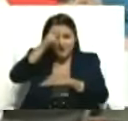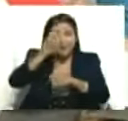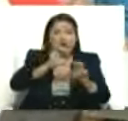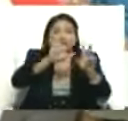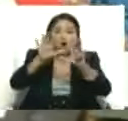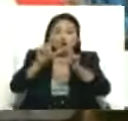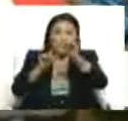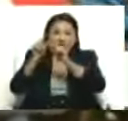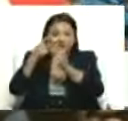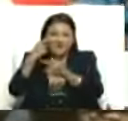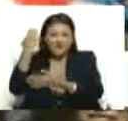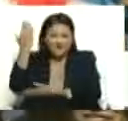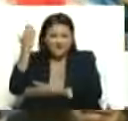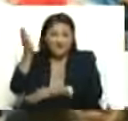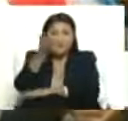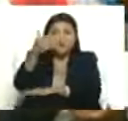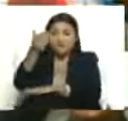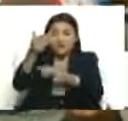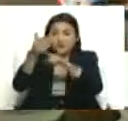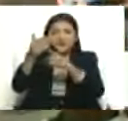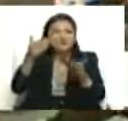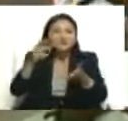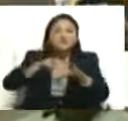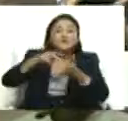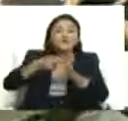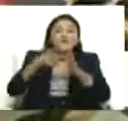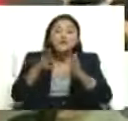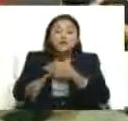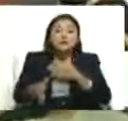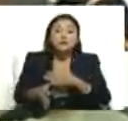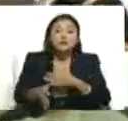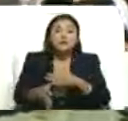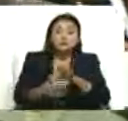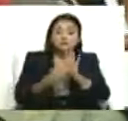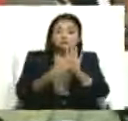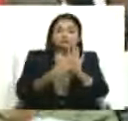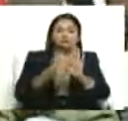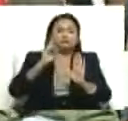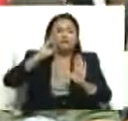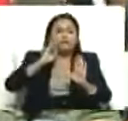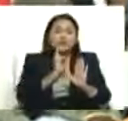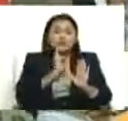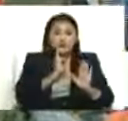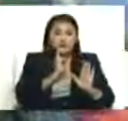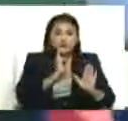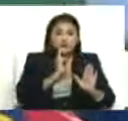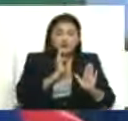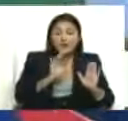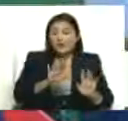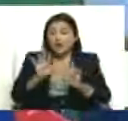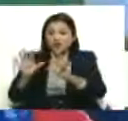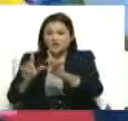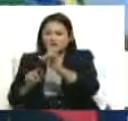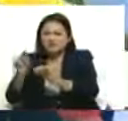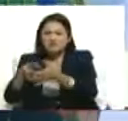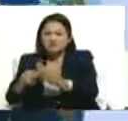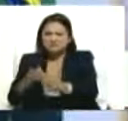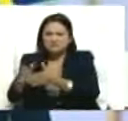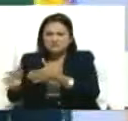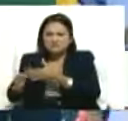que están ahí representan a Bolívar, a nuestro Bolívar. Y la octava estrella, ¿ustedes saben qué